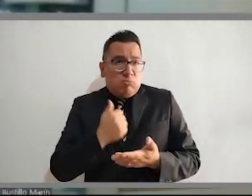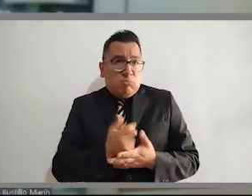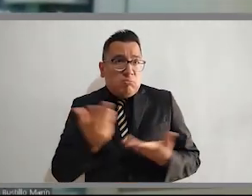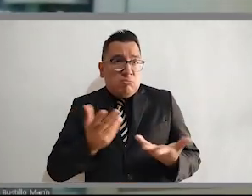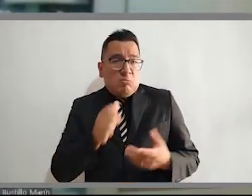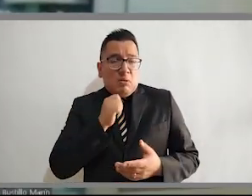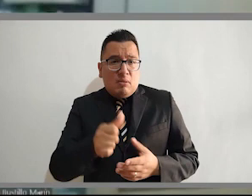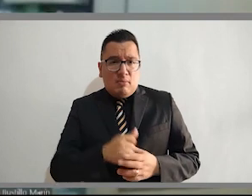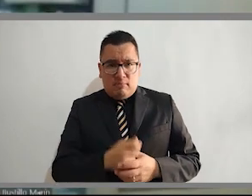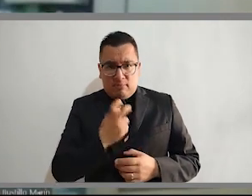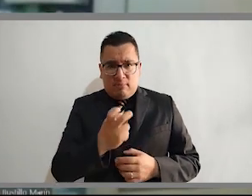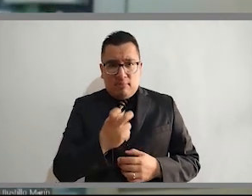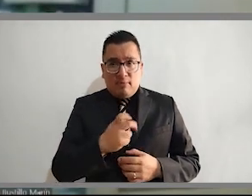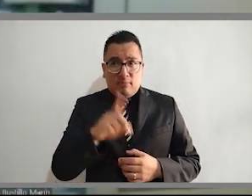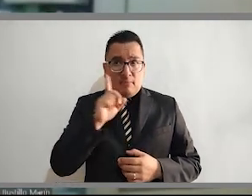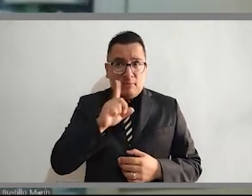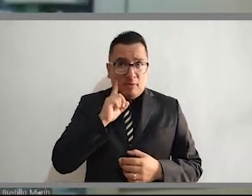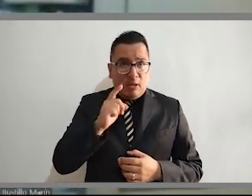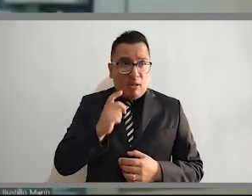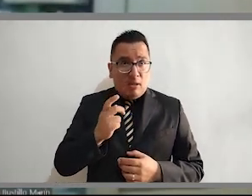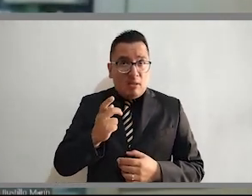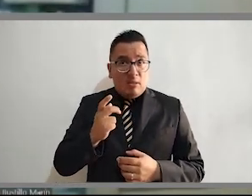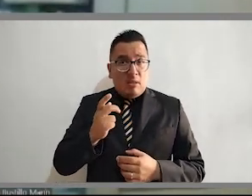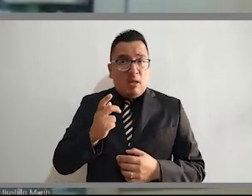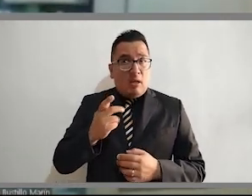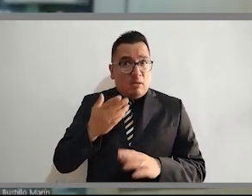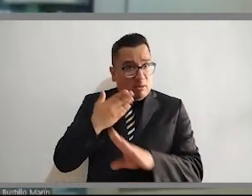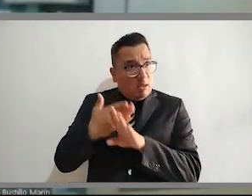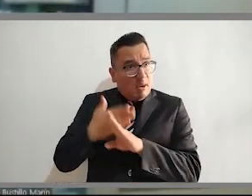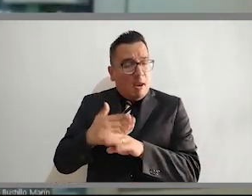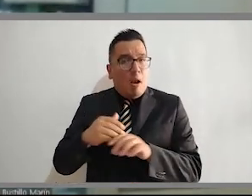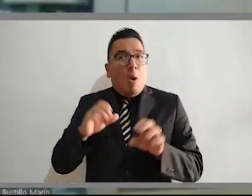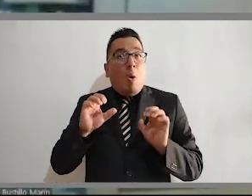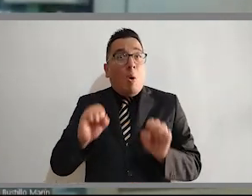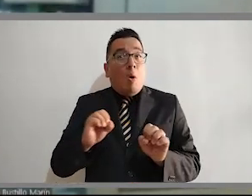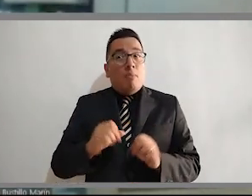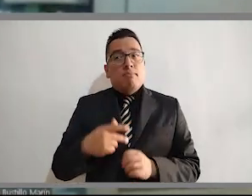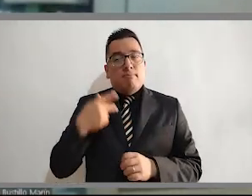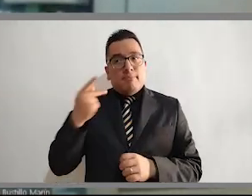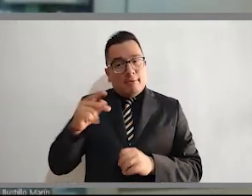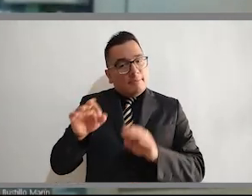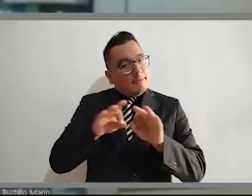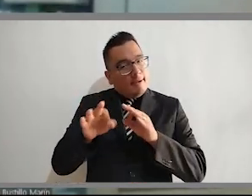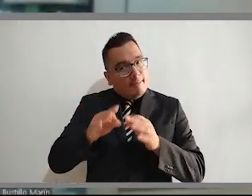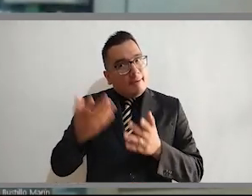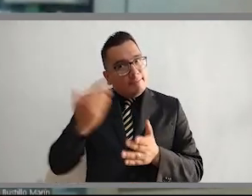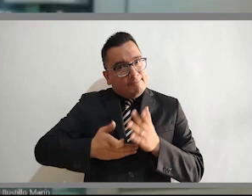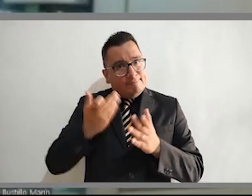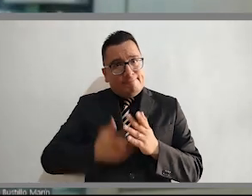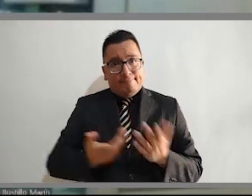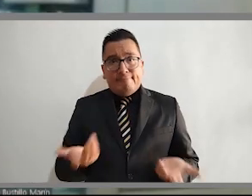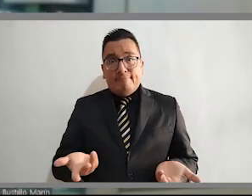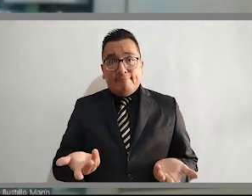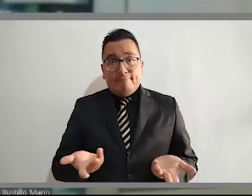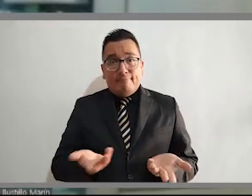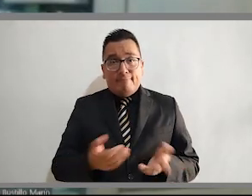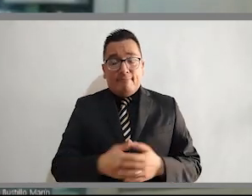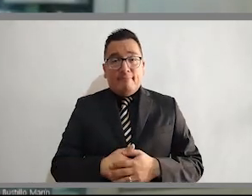es violencia política de género? ¿O es una crítica a su labor por el trabajo que